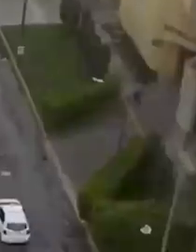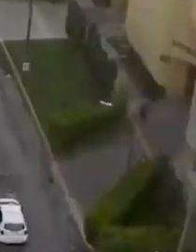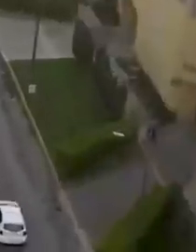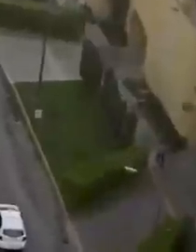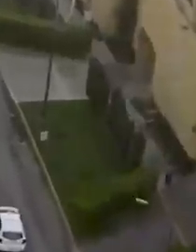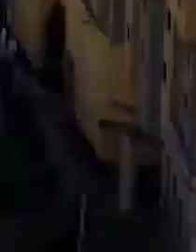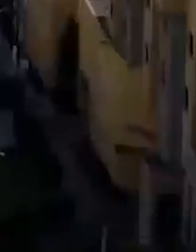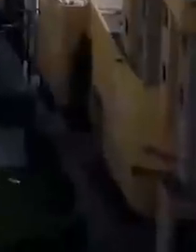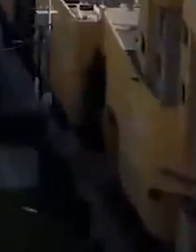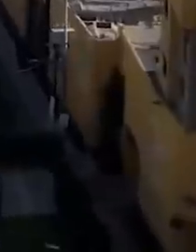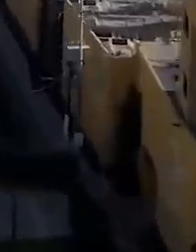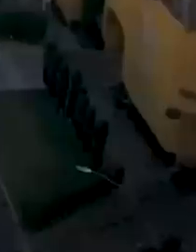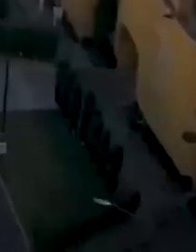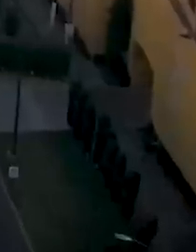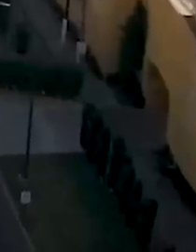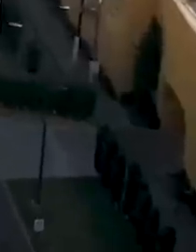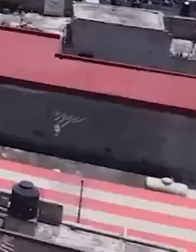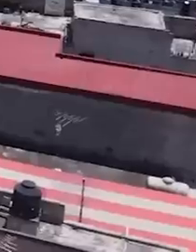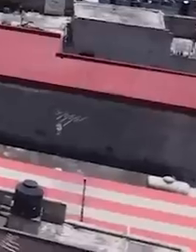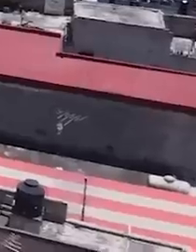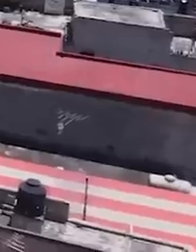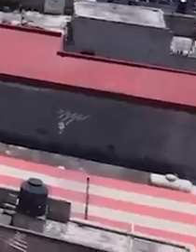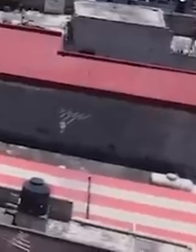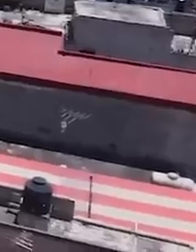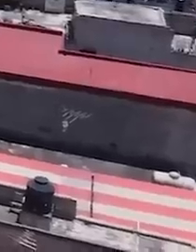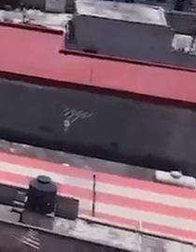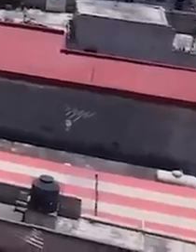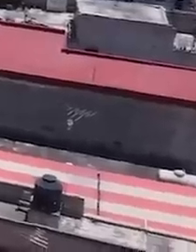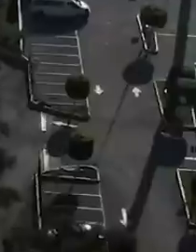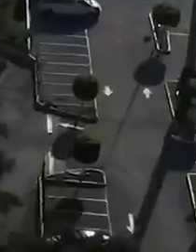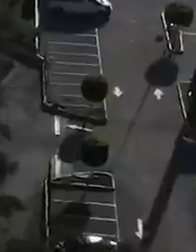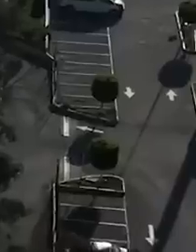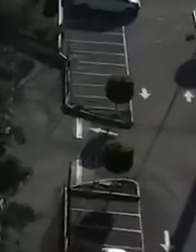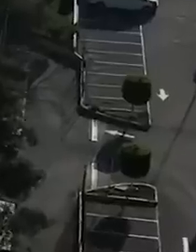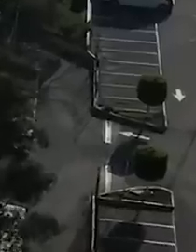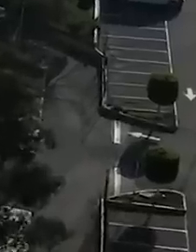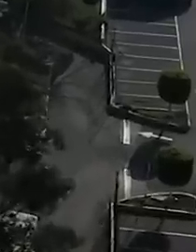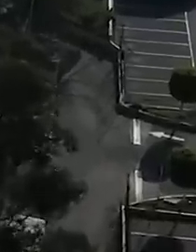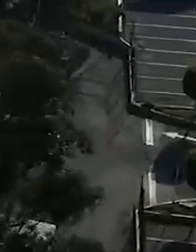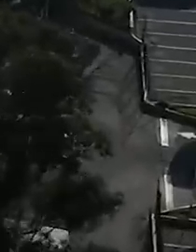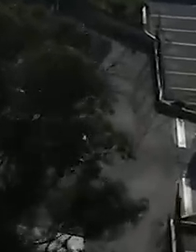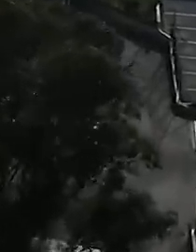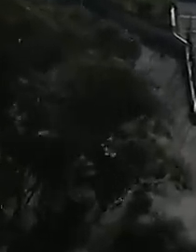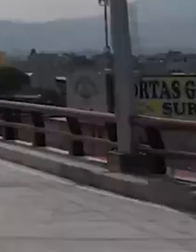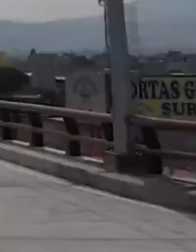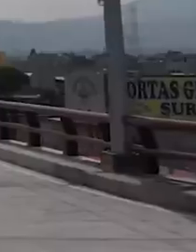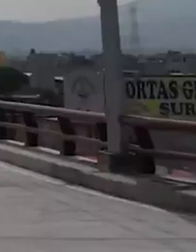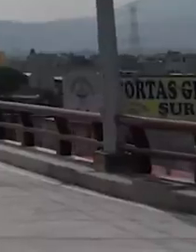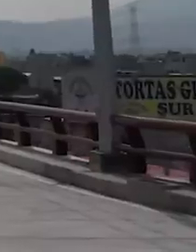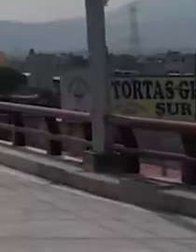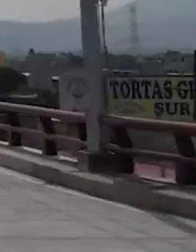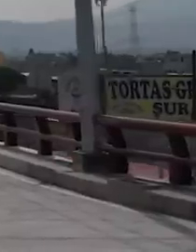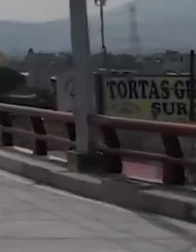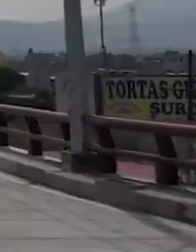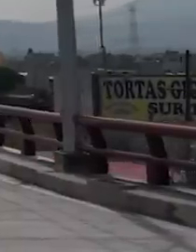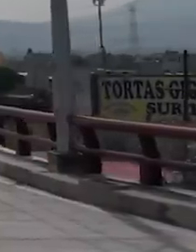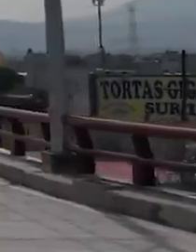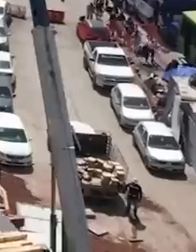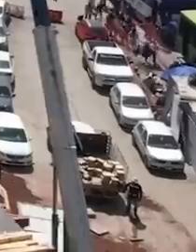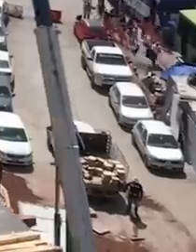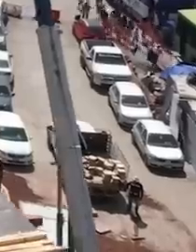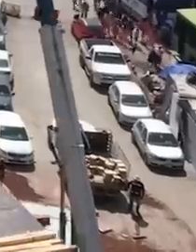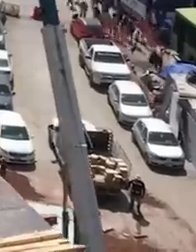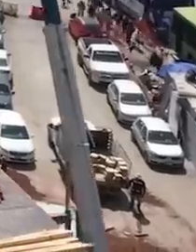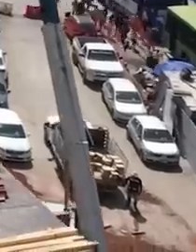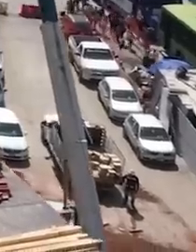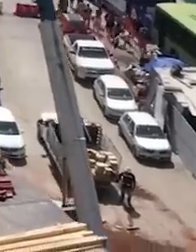columnas, 287 cabezales y 240 dovelas. Para el colado de la losa de rodamiento de 9.6 metros de ancho,